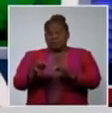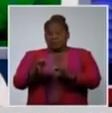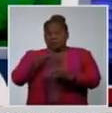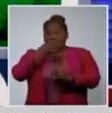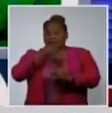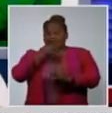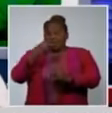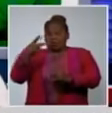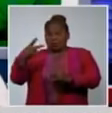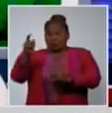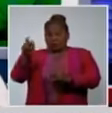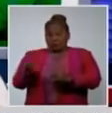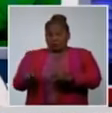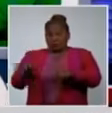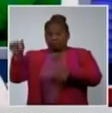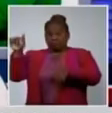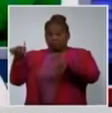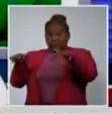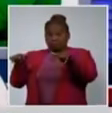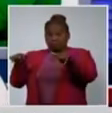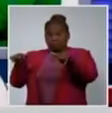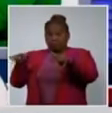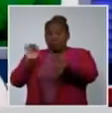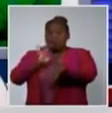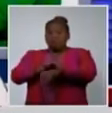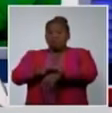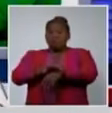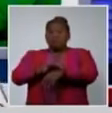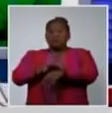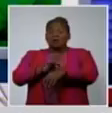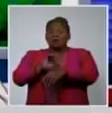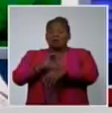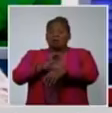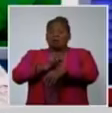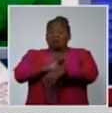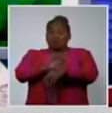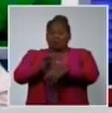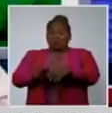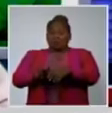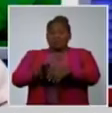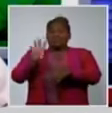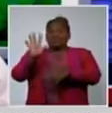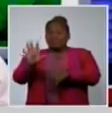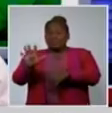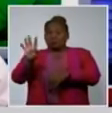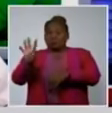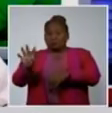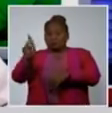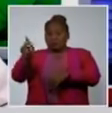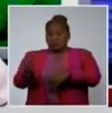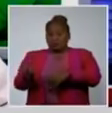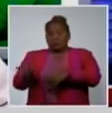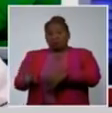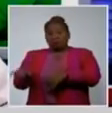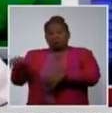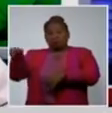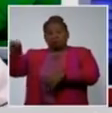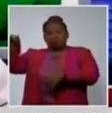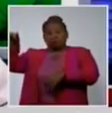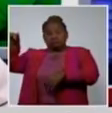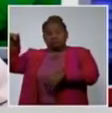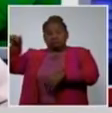evacuaron al inicio de la pandemia los 54 que han retornado a sus países después de